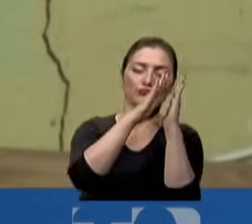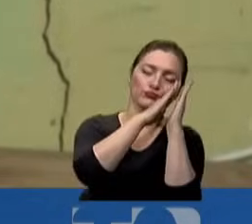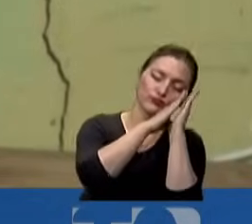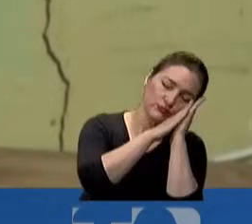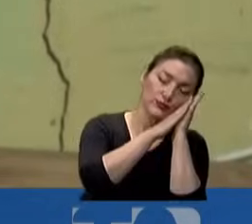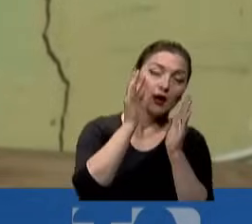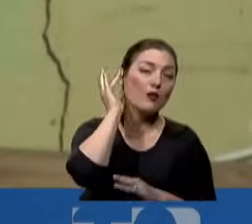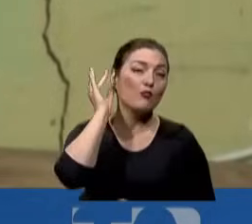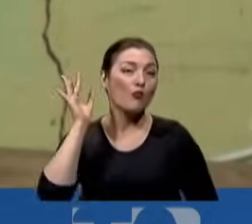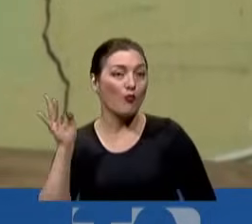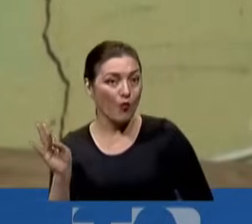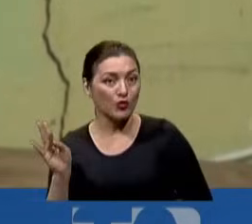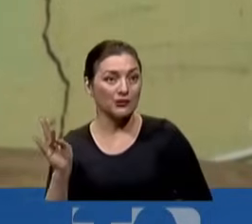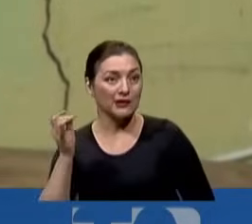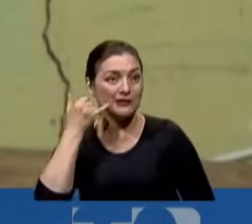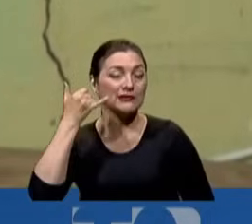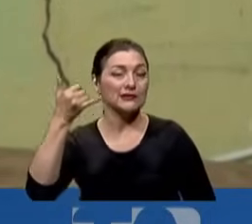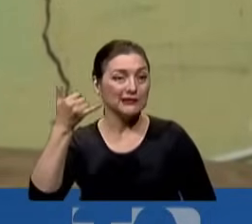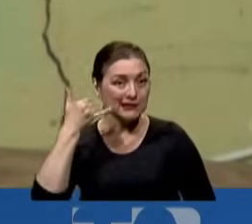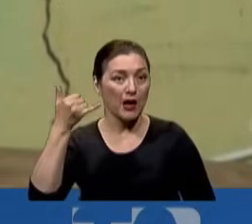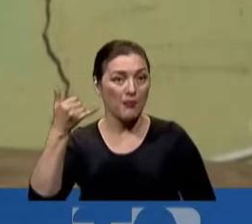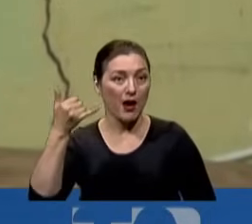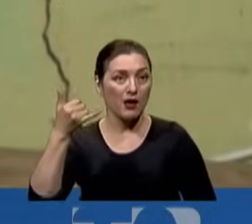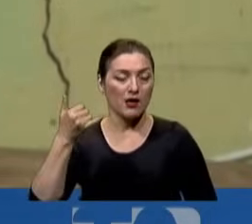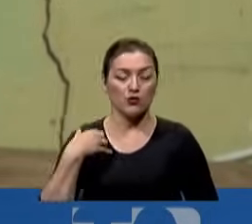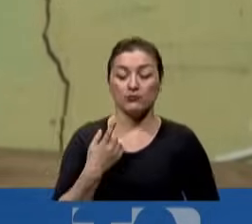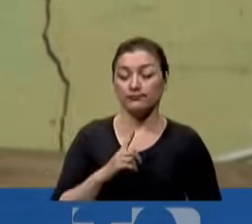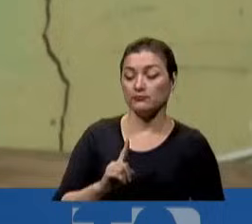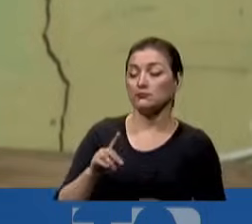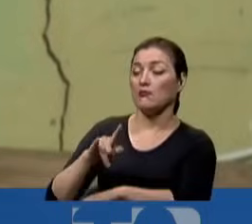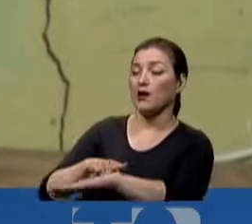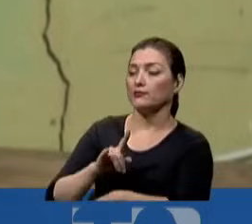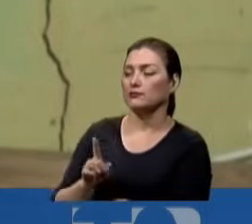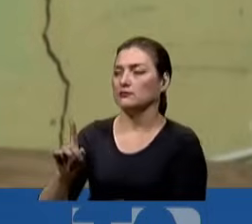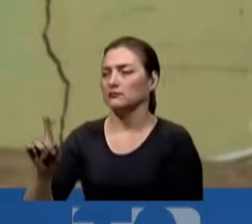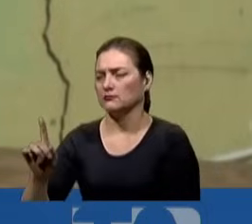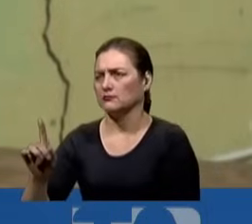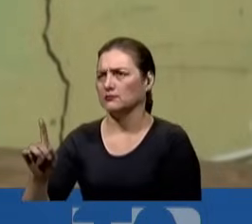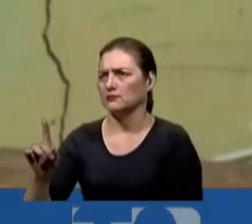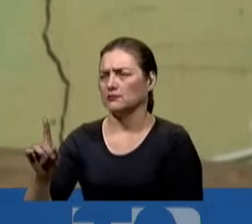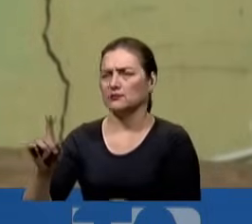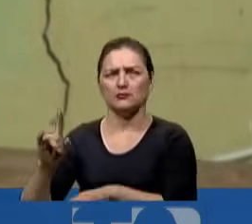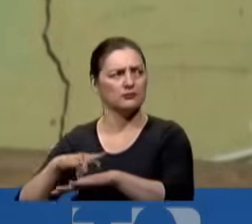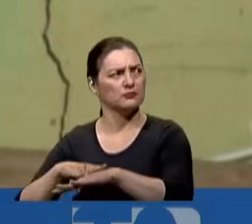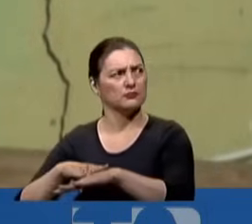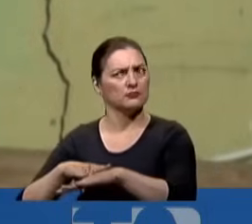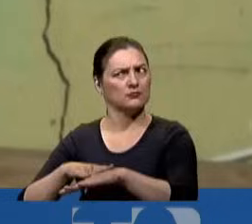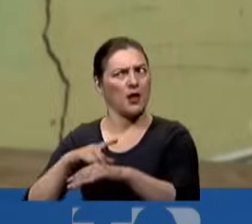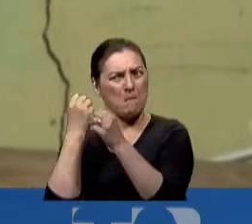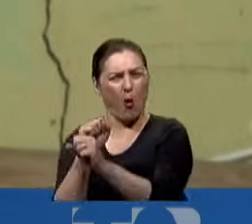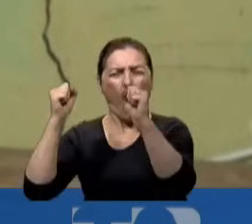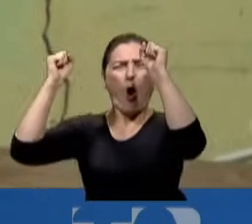llama por teléfono, entonces yo me fui al baño y cuando escuché un estruendo y ha sido el tumbado que se